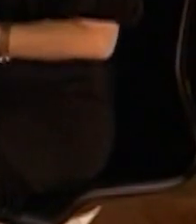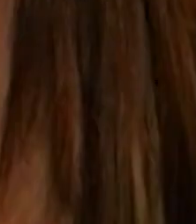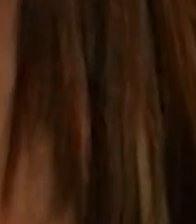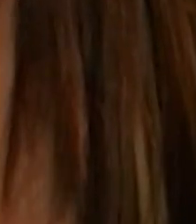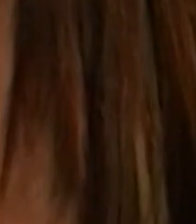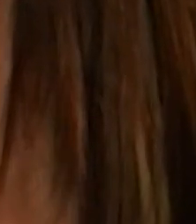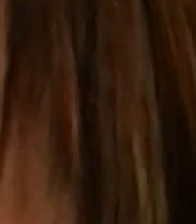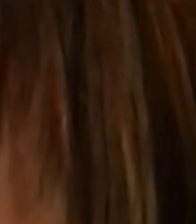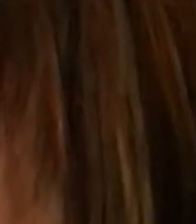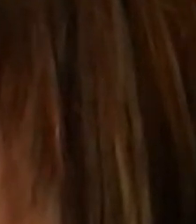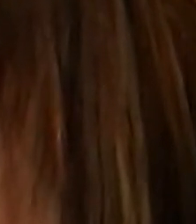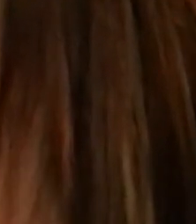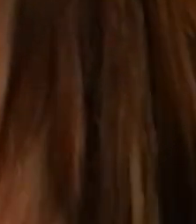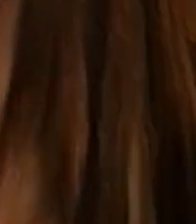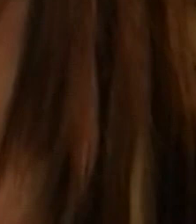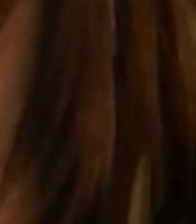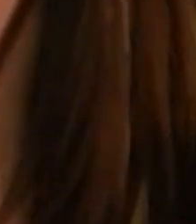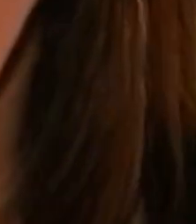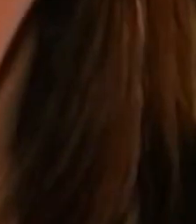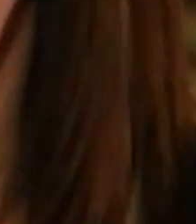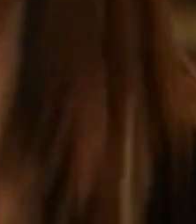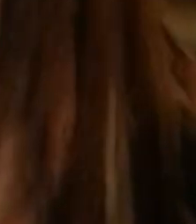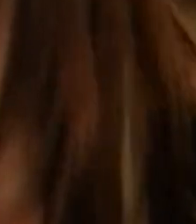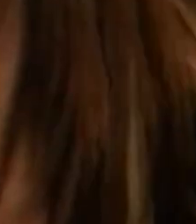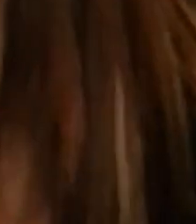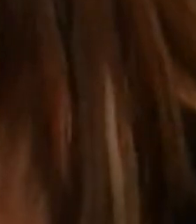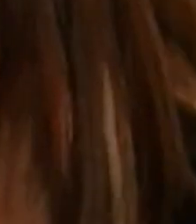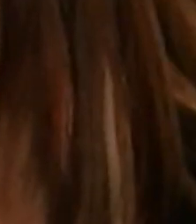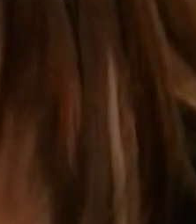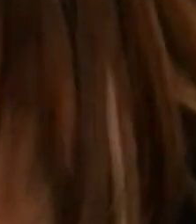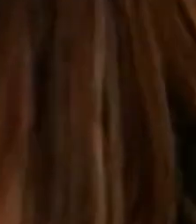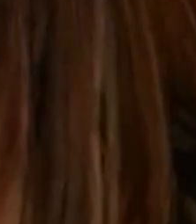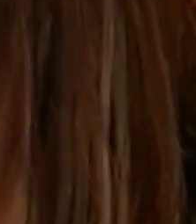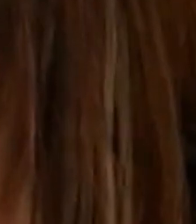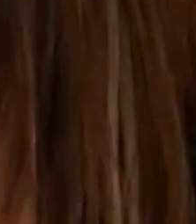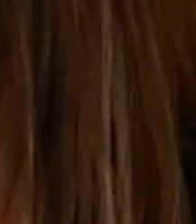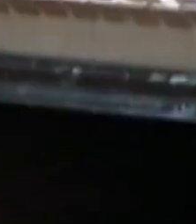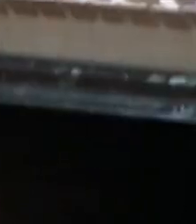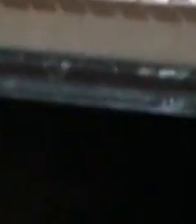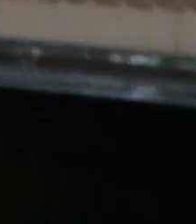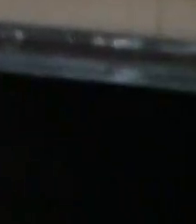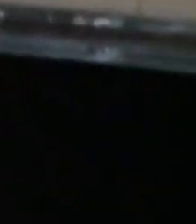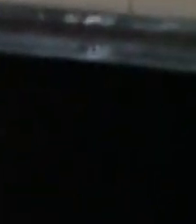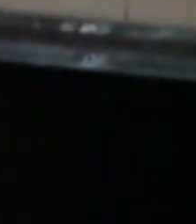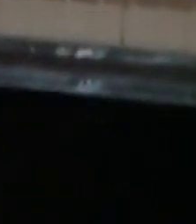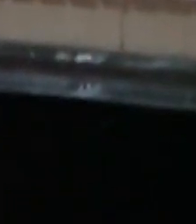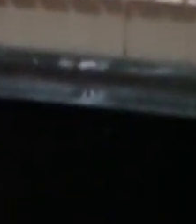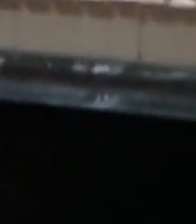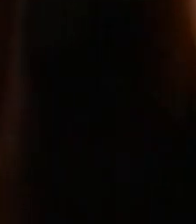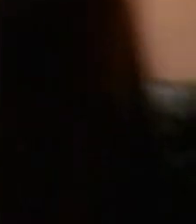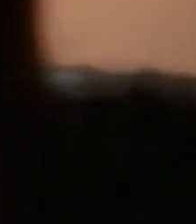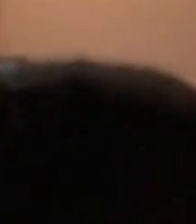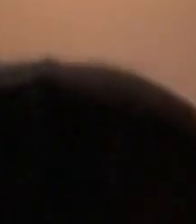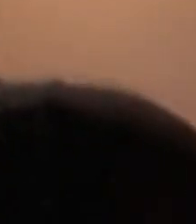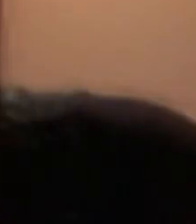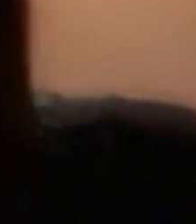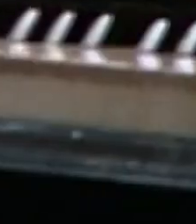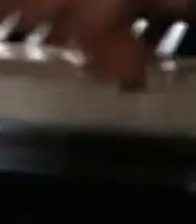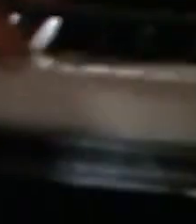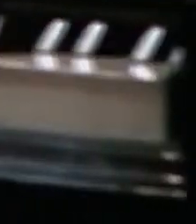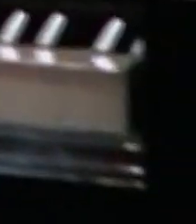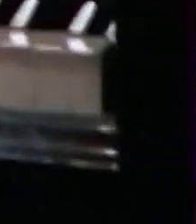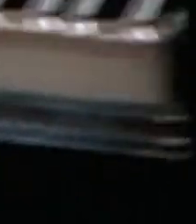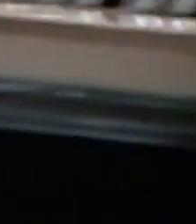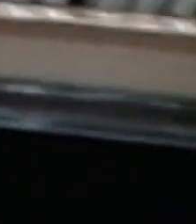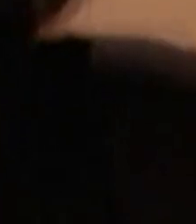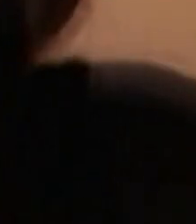yo soy una tanguera que canto tangos. No, yo soy hija del rock and roll. Adriana Varela. Canta